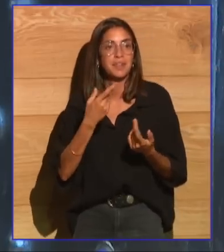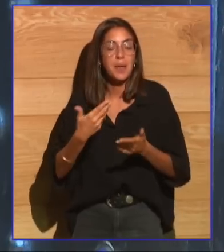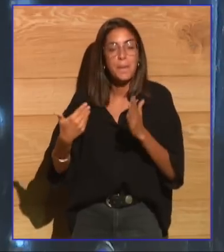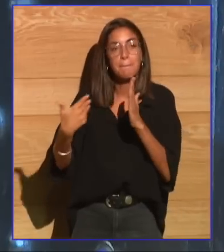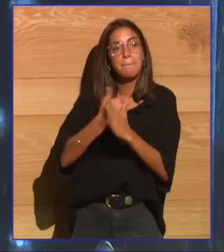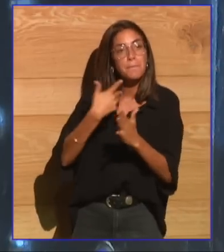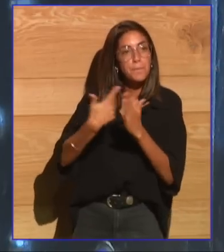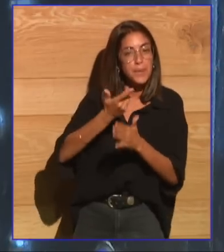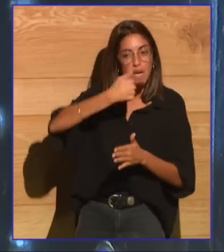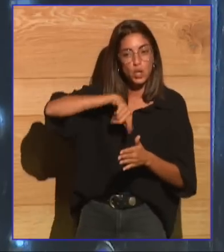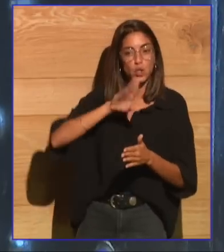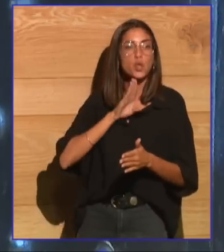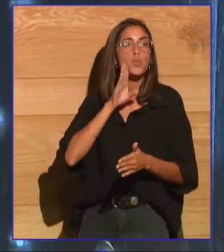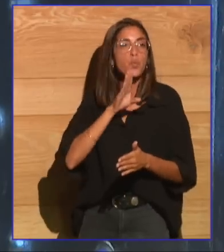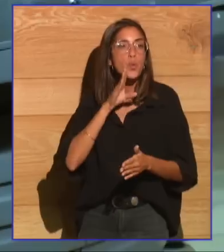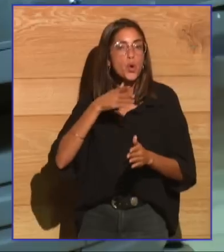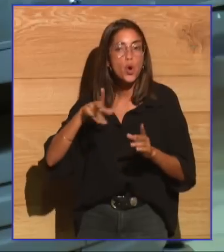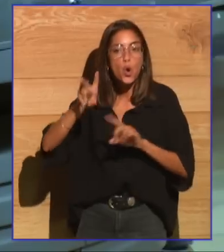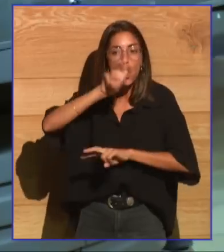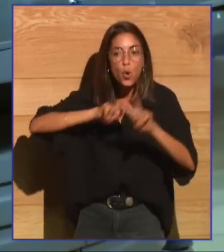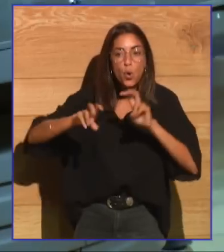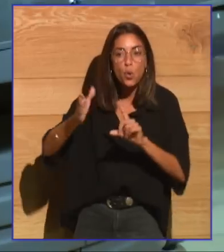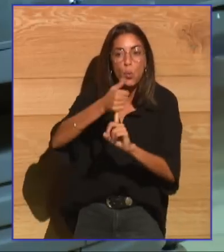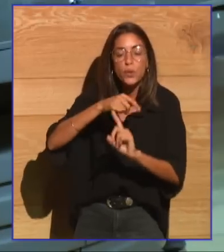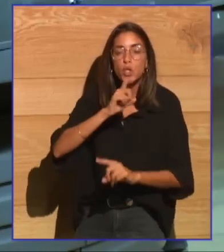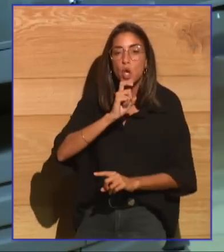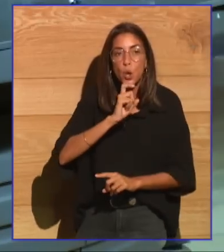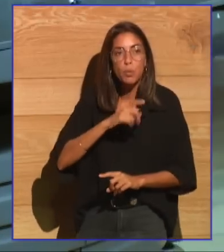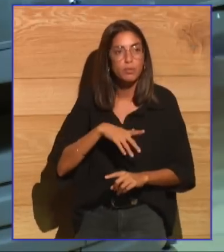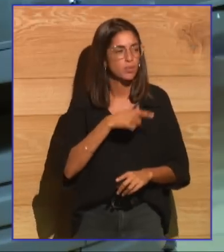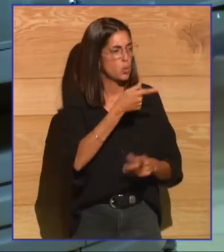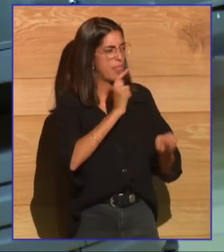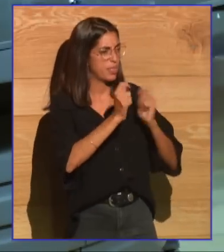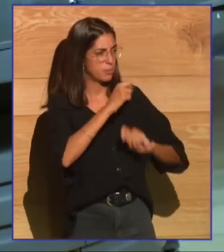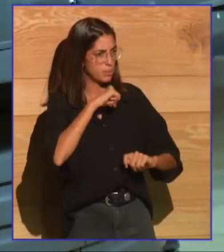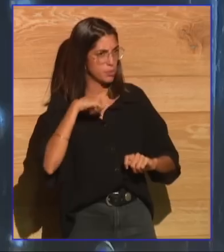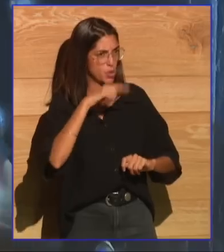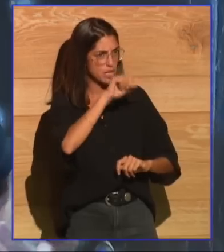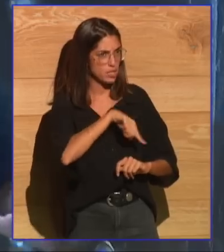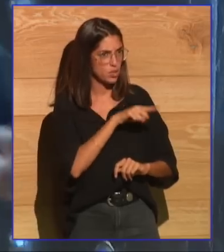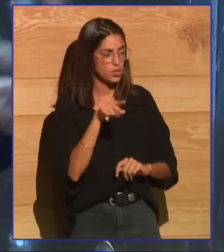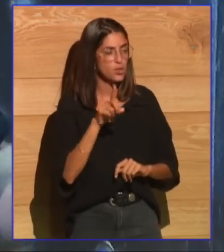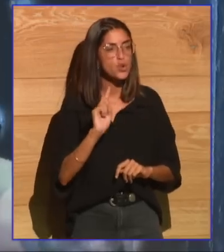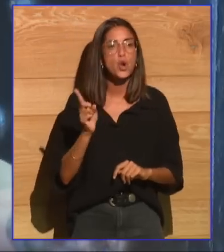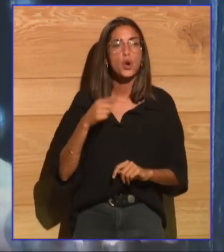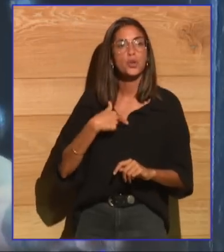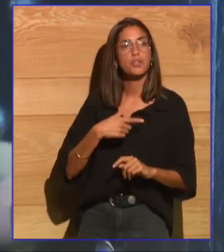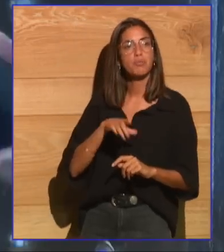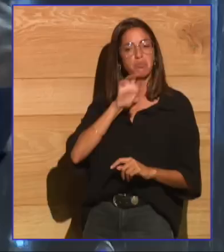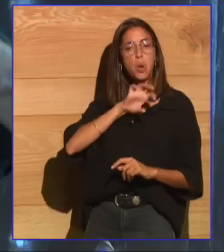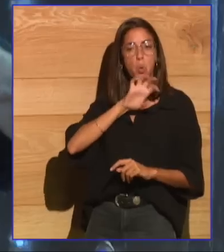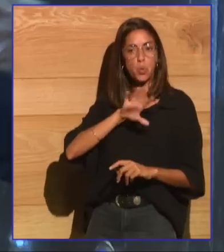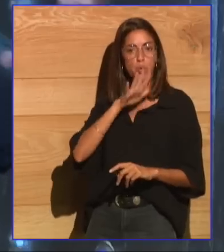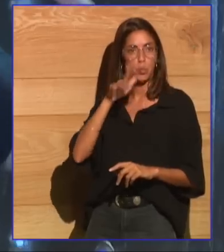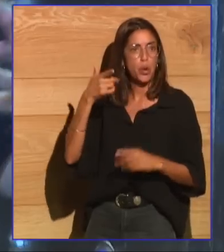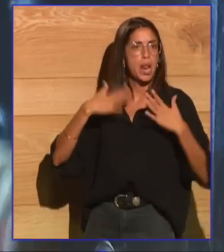absoluta casual le estás haciendo a rodrigo su entrevista más personal ahora de repente pero me divierte saber cómo que rodrigo imagínatelo en pijama